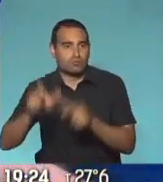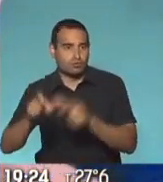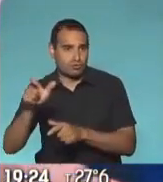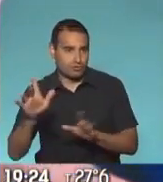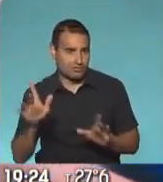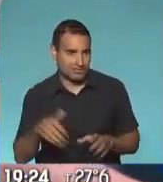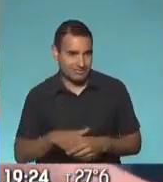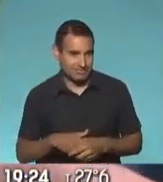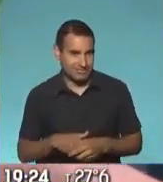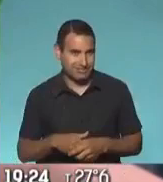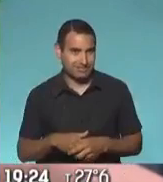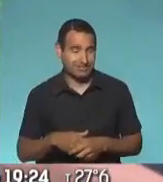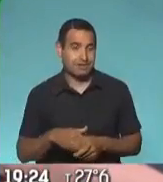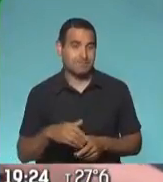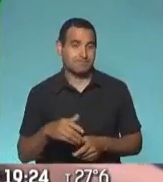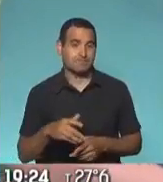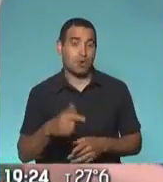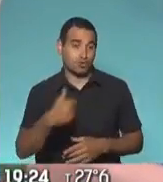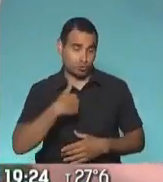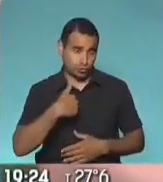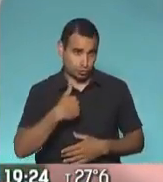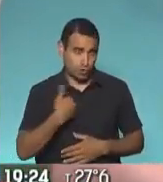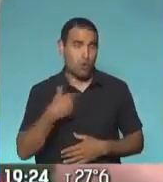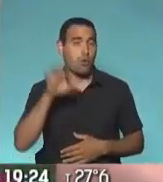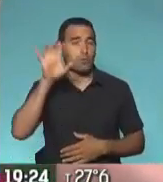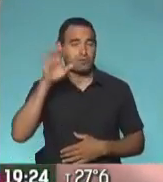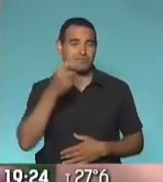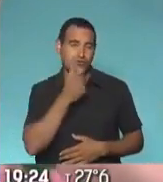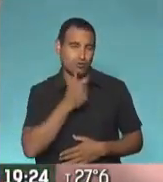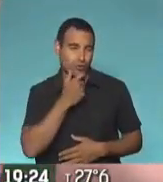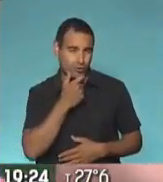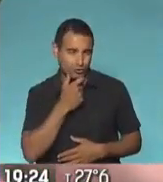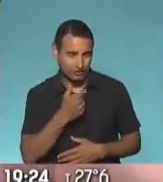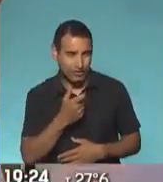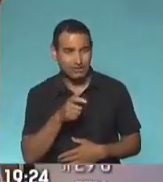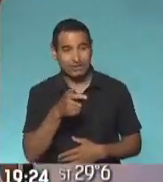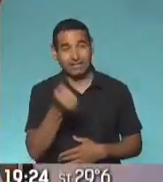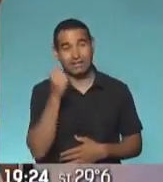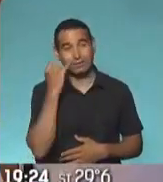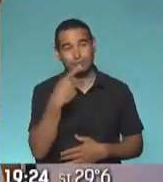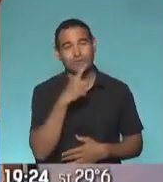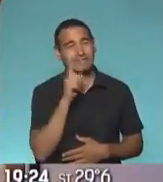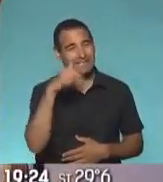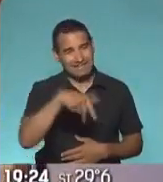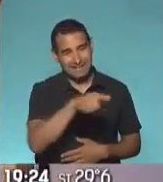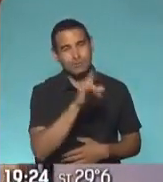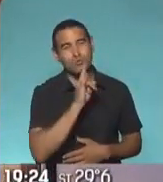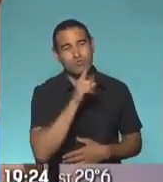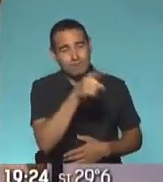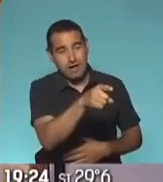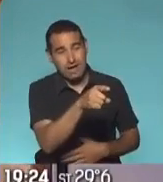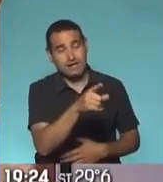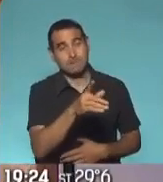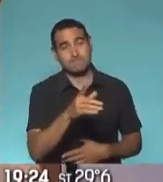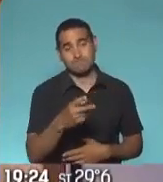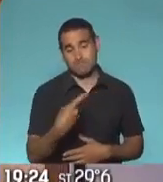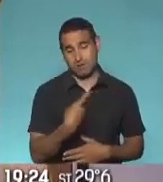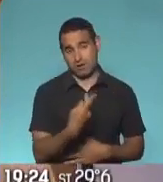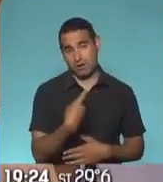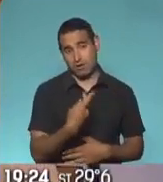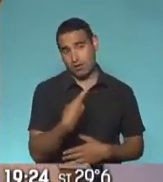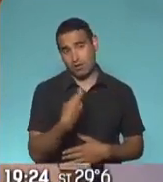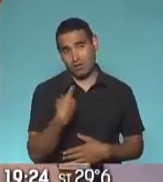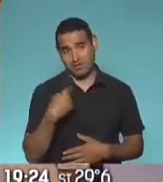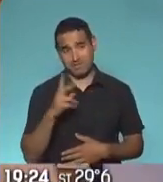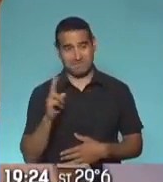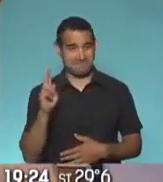¿no? En mi caso, sí, yo soy de la provincia de Mendoza, Agustina es de la provincia de Tucumán. Estamos aquí